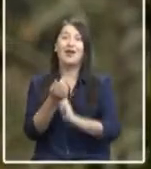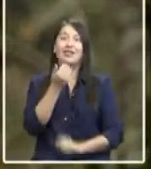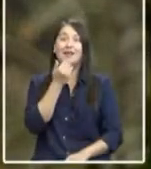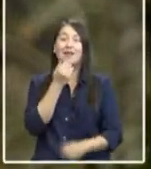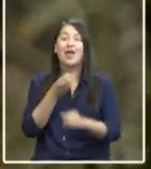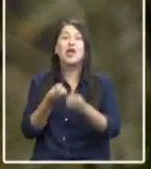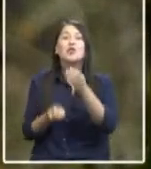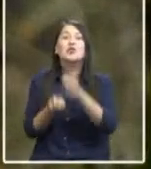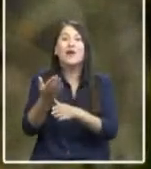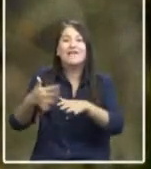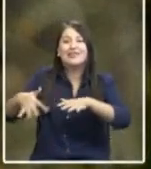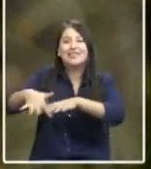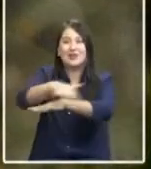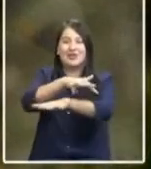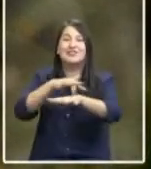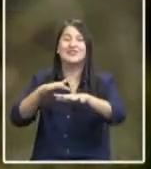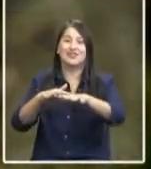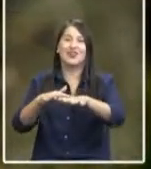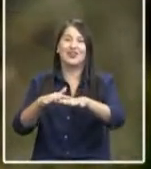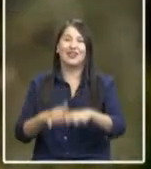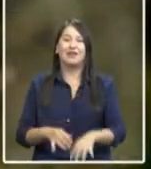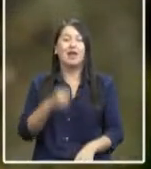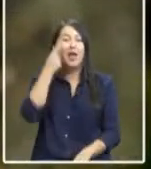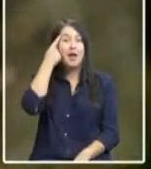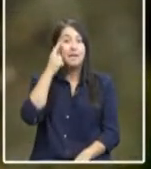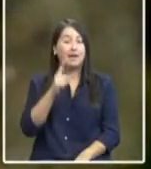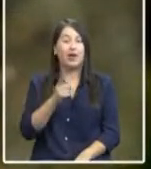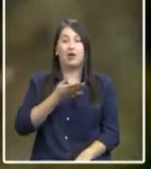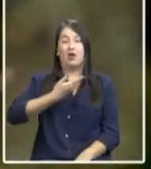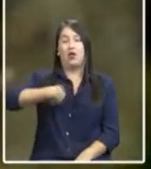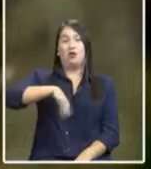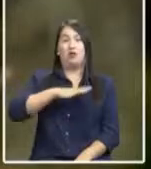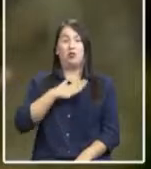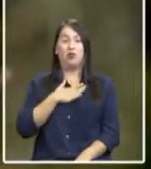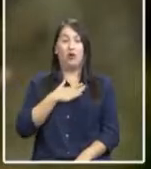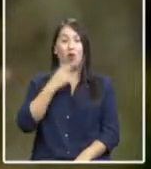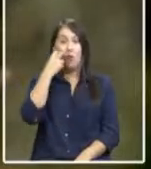to new scenario. But our species, no.